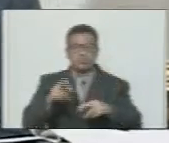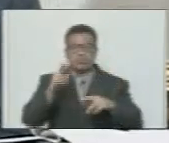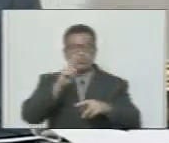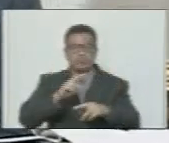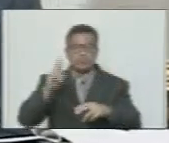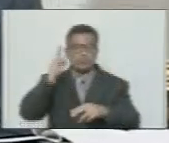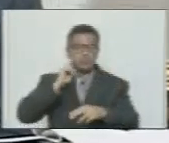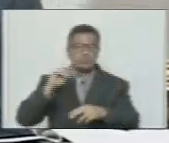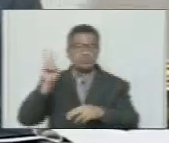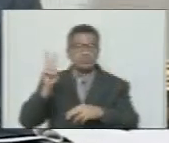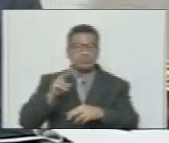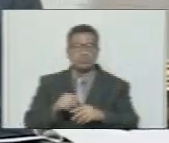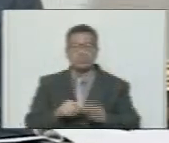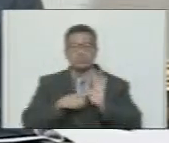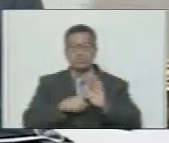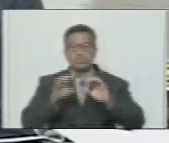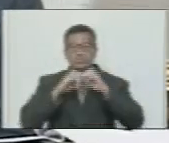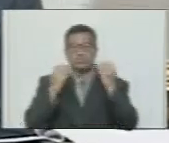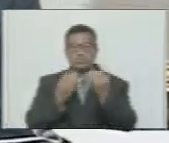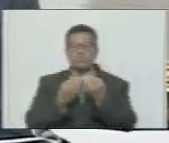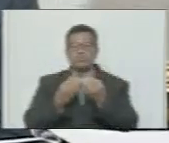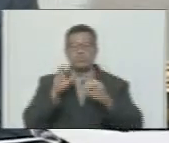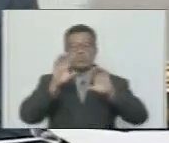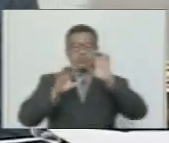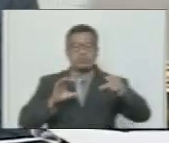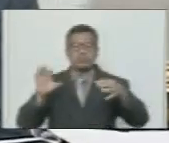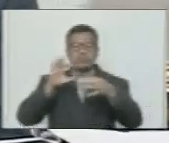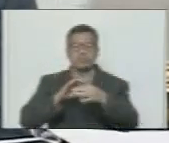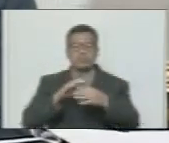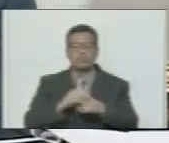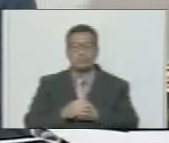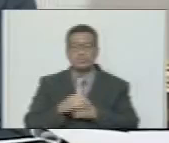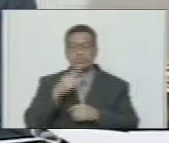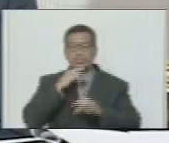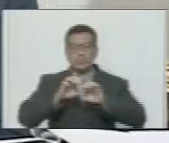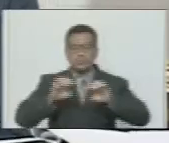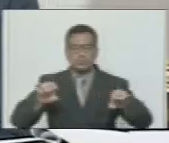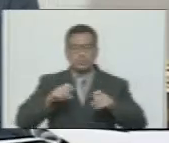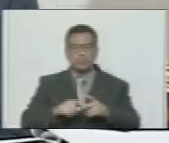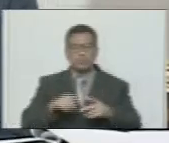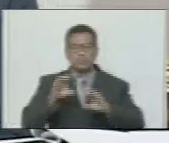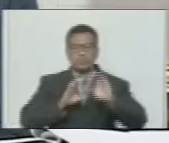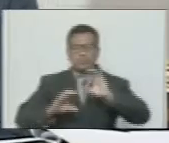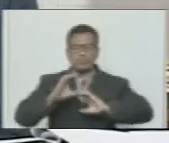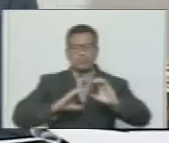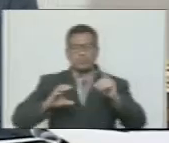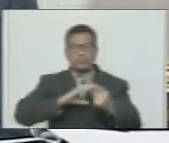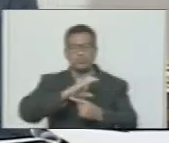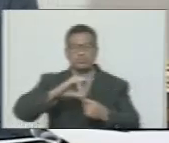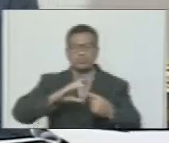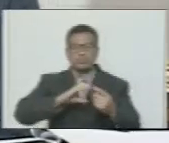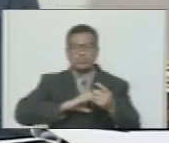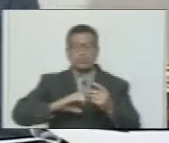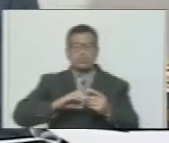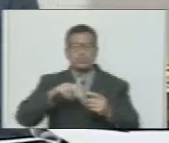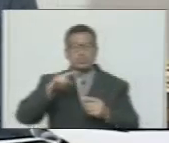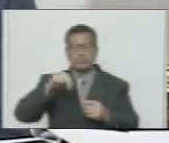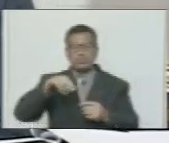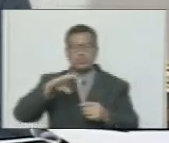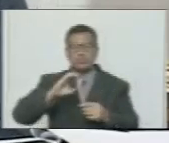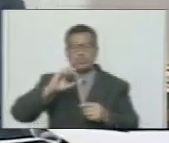permanente de la República Bolivariana de Venezuela ante la Organización de las Naciones Unidas para la Educación, la Ciencia y la Cultura,